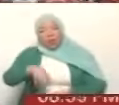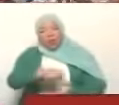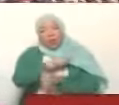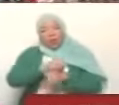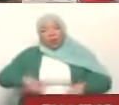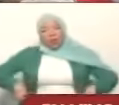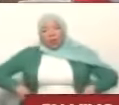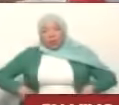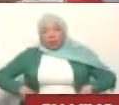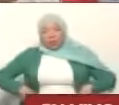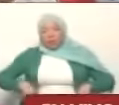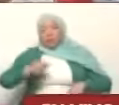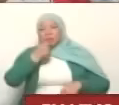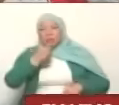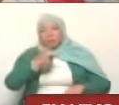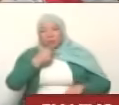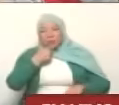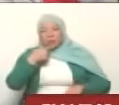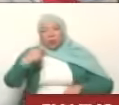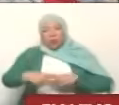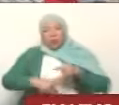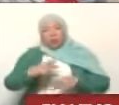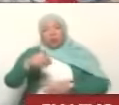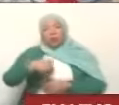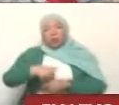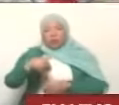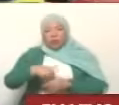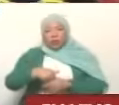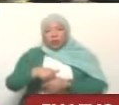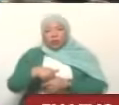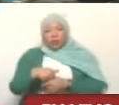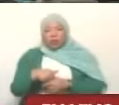Portuguesa. En ese proceso electoral,